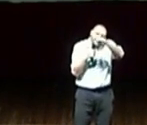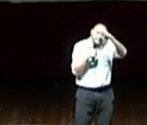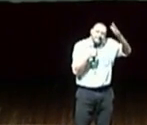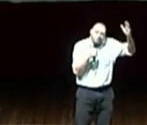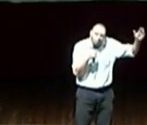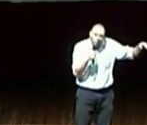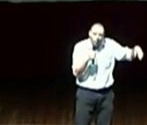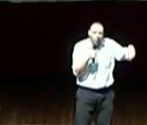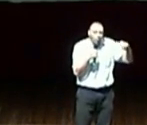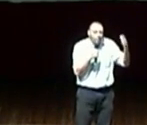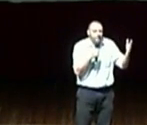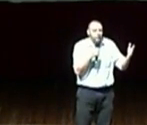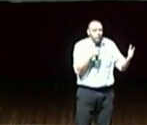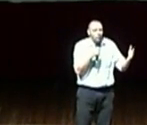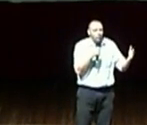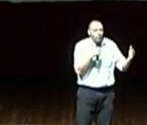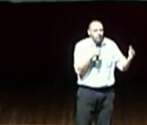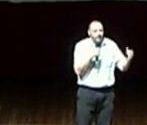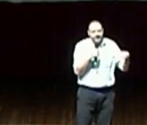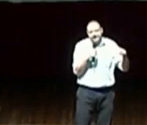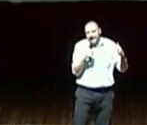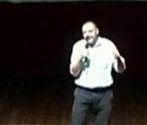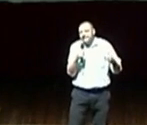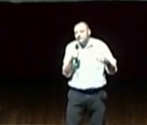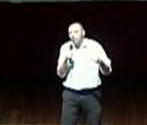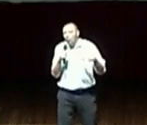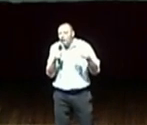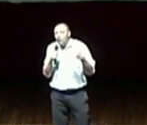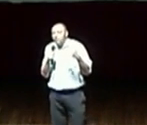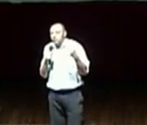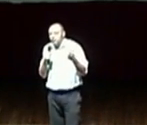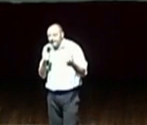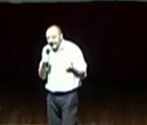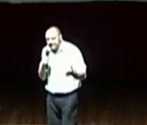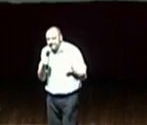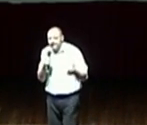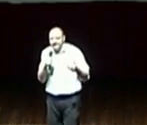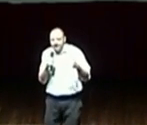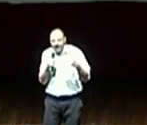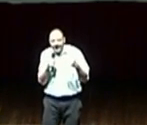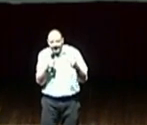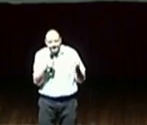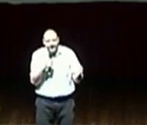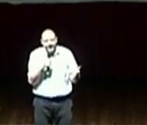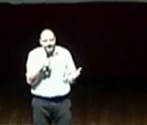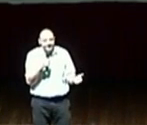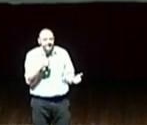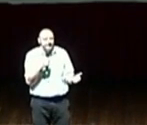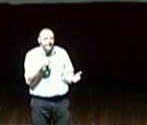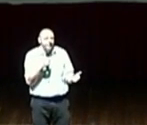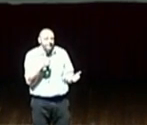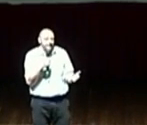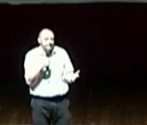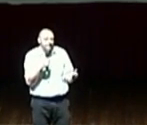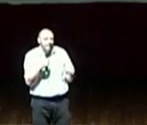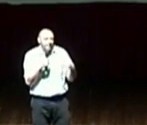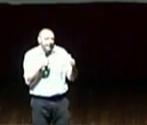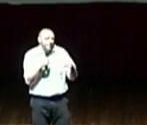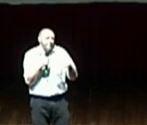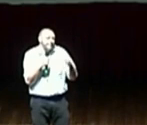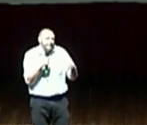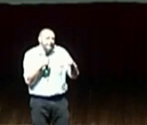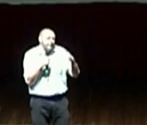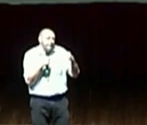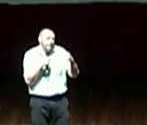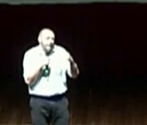no es solo un protocolo, esta es una oportunidad llamada Cátedra de Ciencia y Libertad